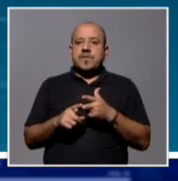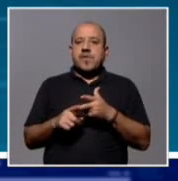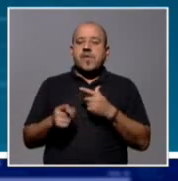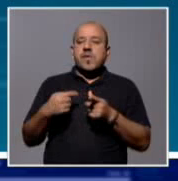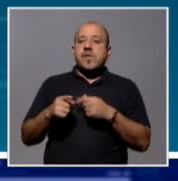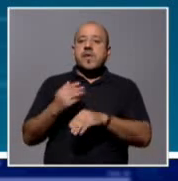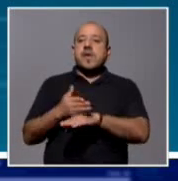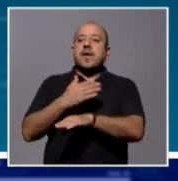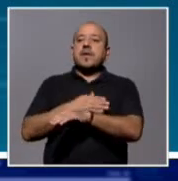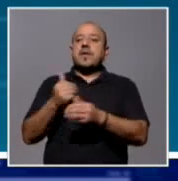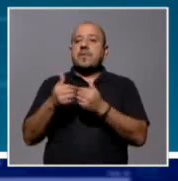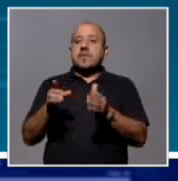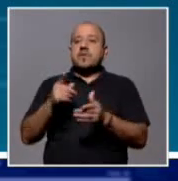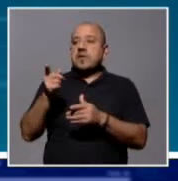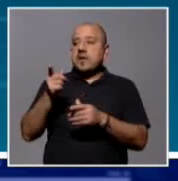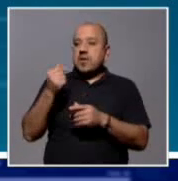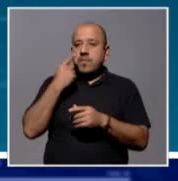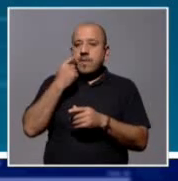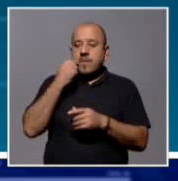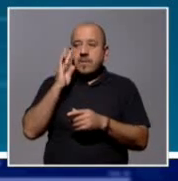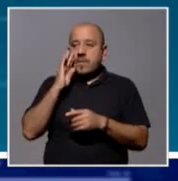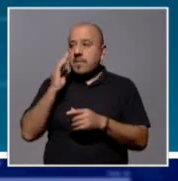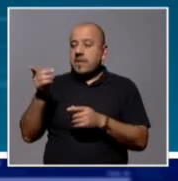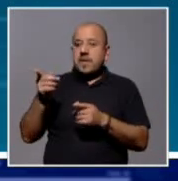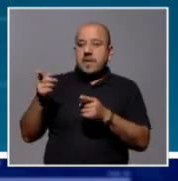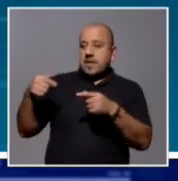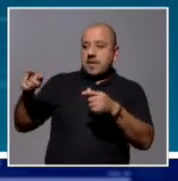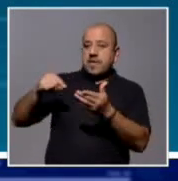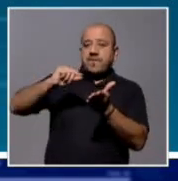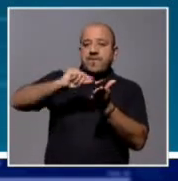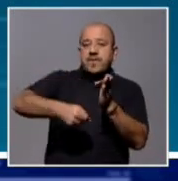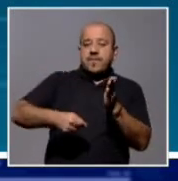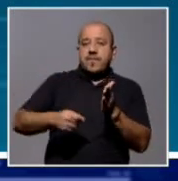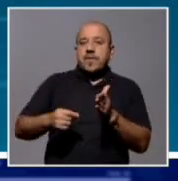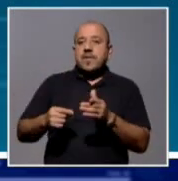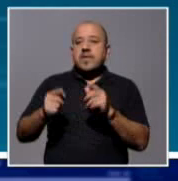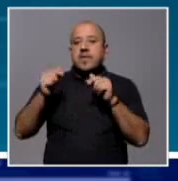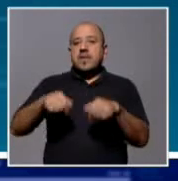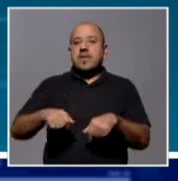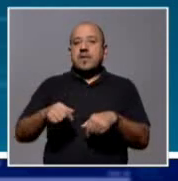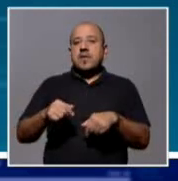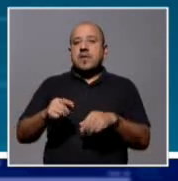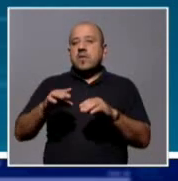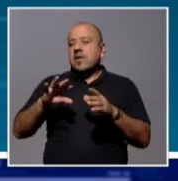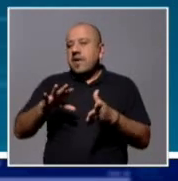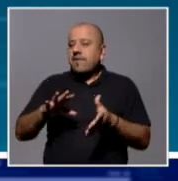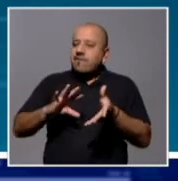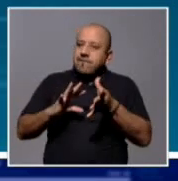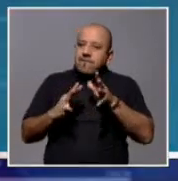antes de comenzar les hacemos firmar a los papás una especie de, de aquí se le llama waiver, como es como